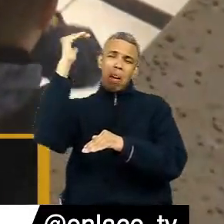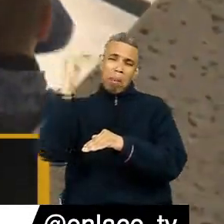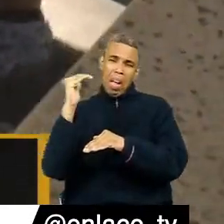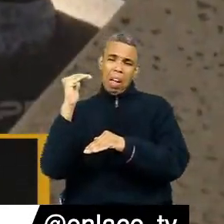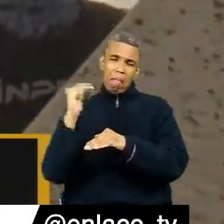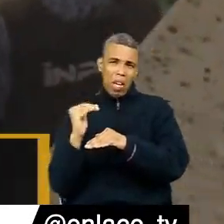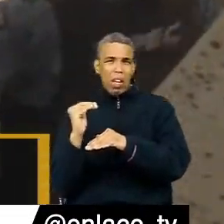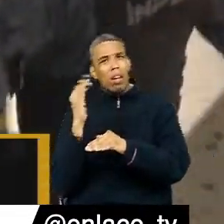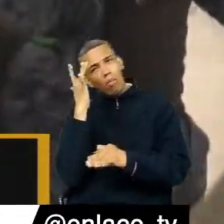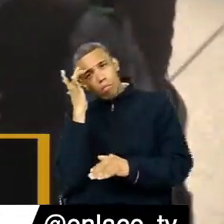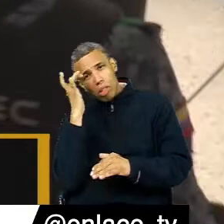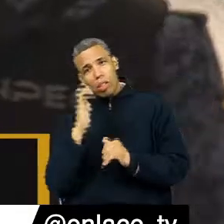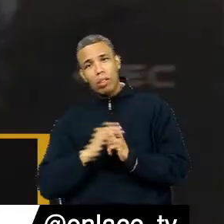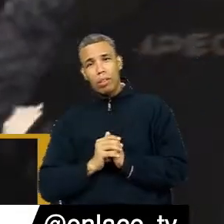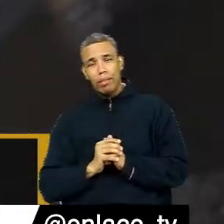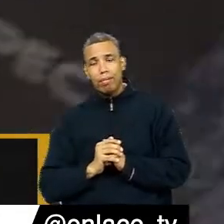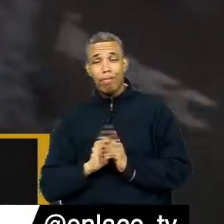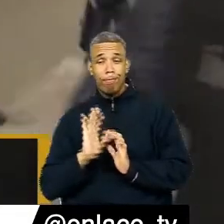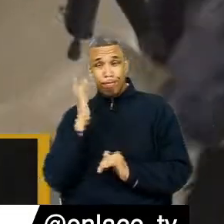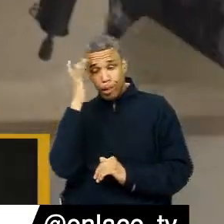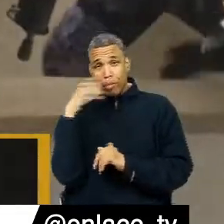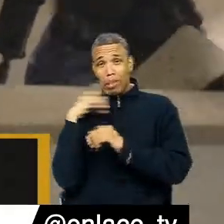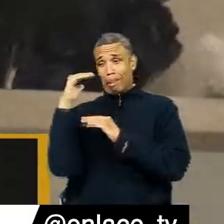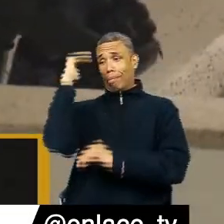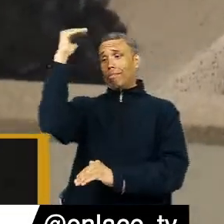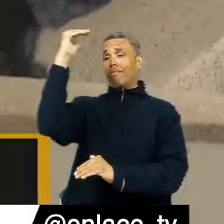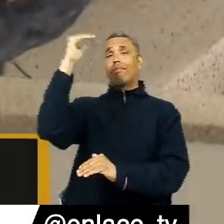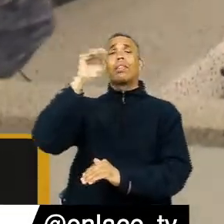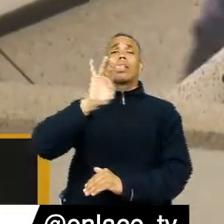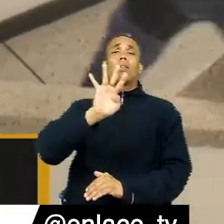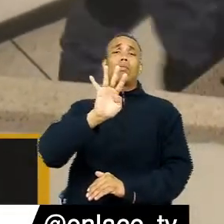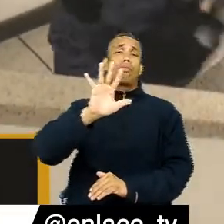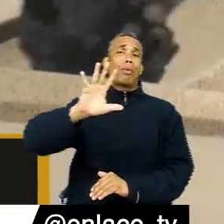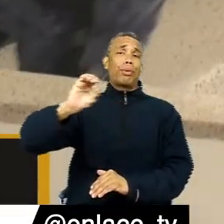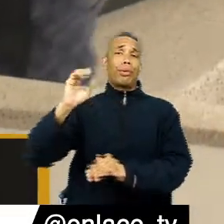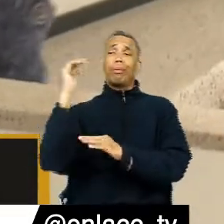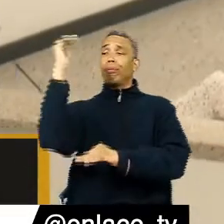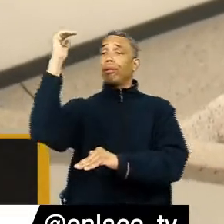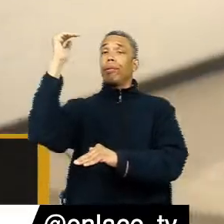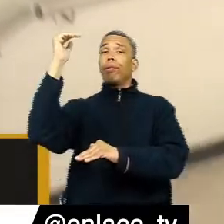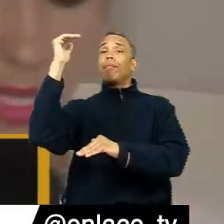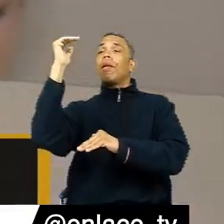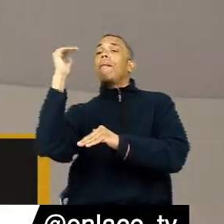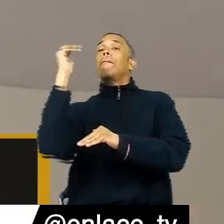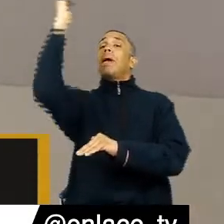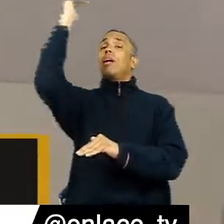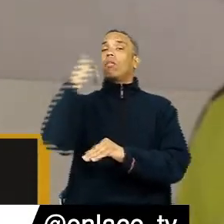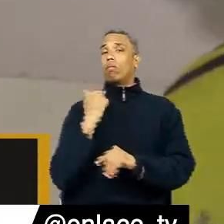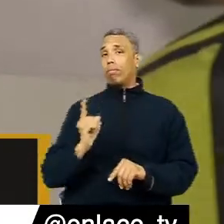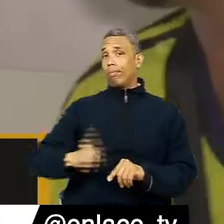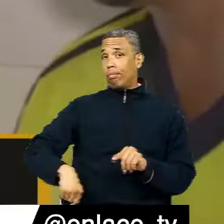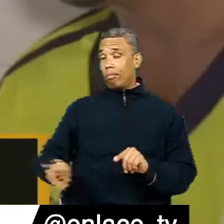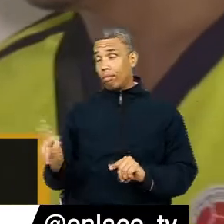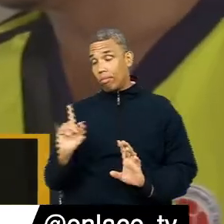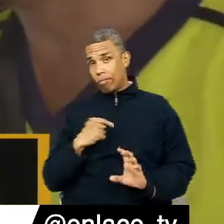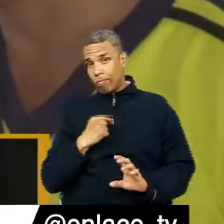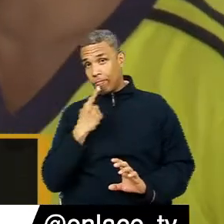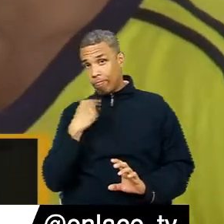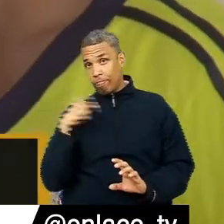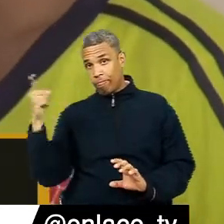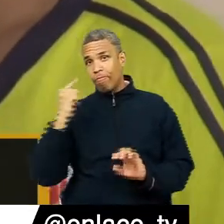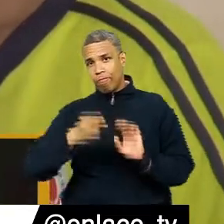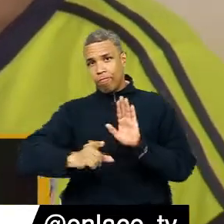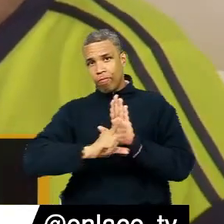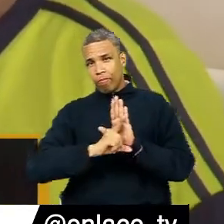a 450 y no puede partir del máximo. Bueno, aquí tenemos también las declaraciones del hijo de la señora Ana